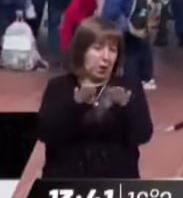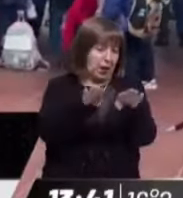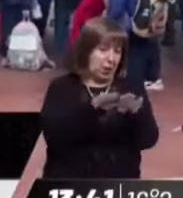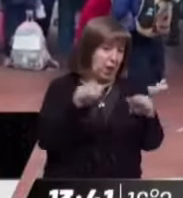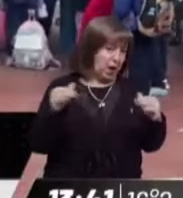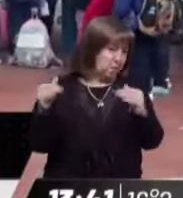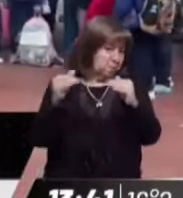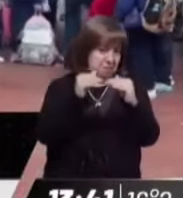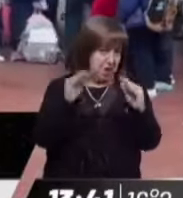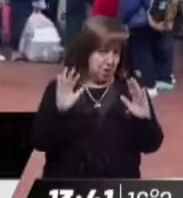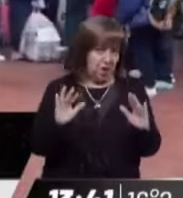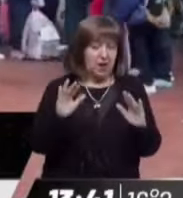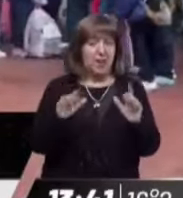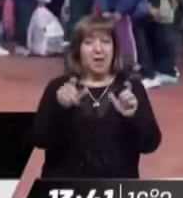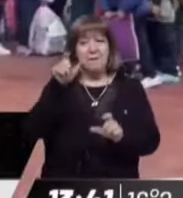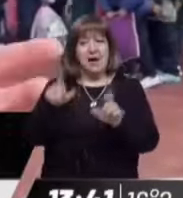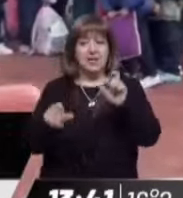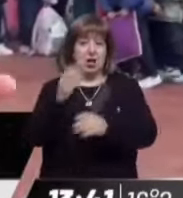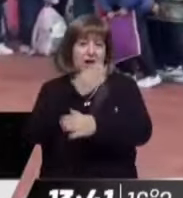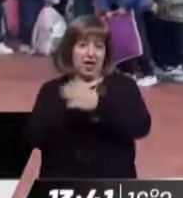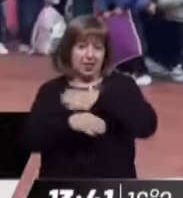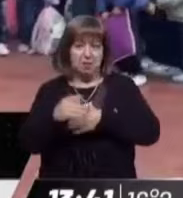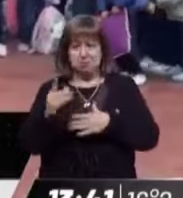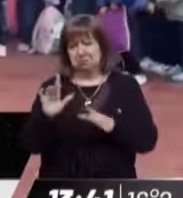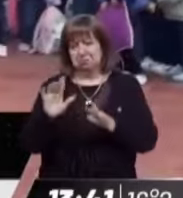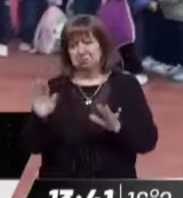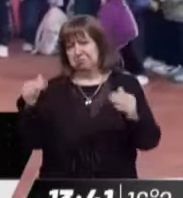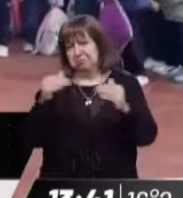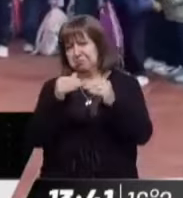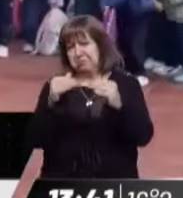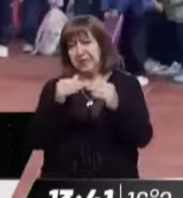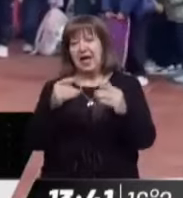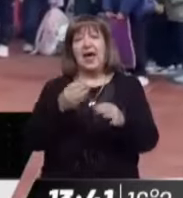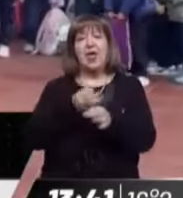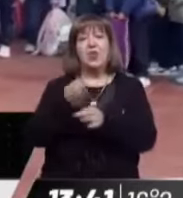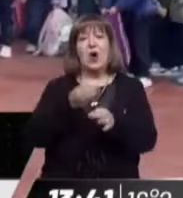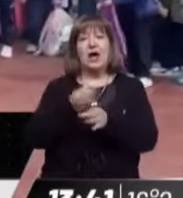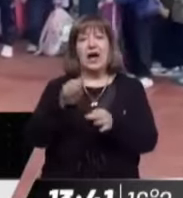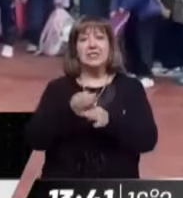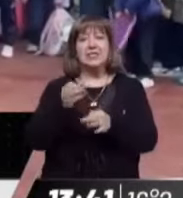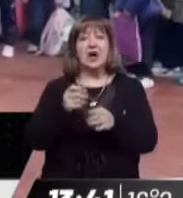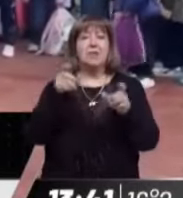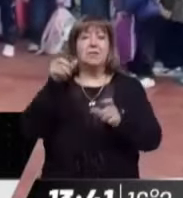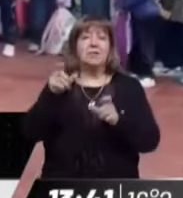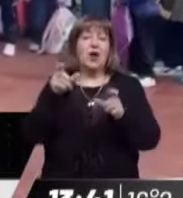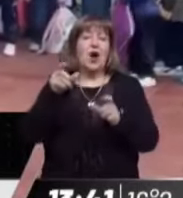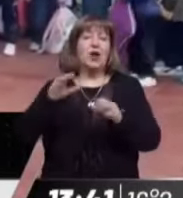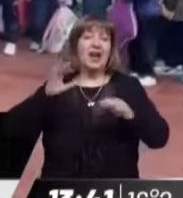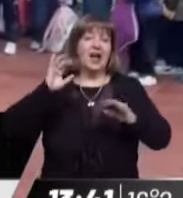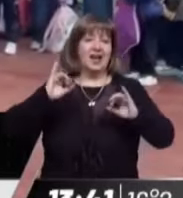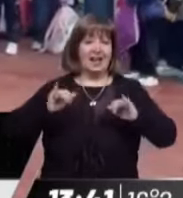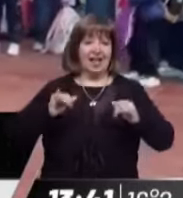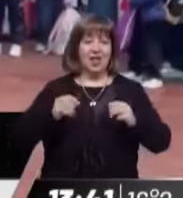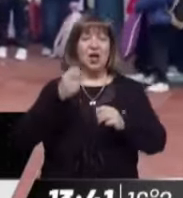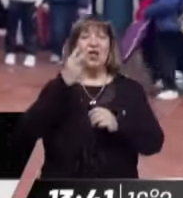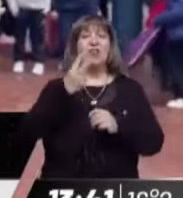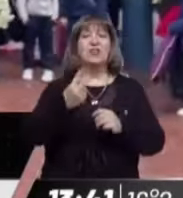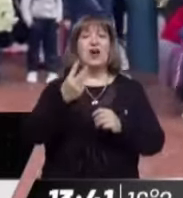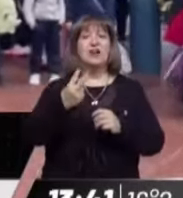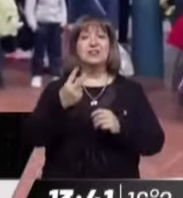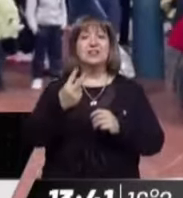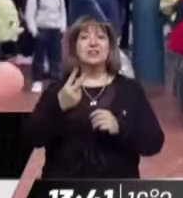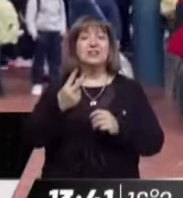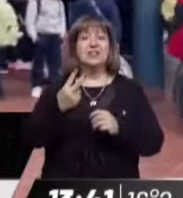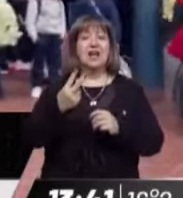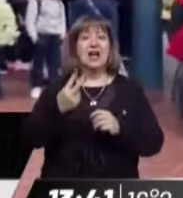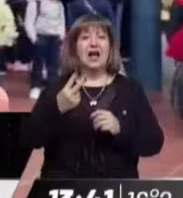forma que hemos entendido a lo largo de todo el siglo que es la mejor educación para un chico con discapacidad. ¿Cuál es la noticia? Dos alumnos con discapacidad